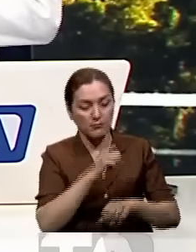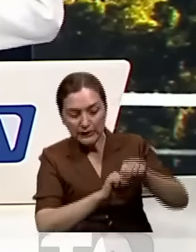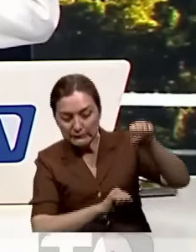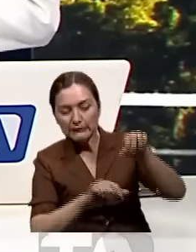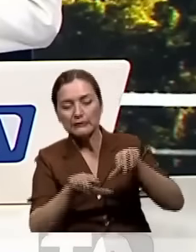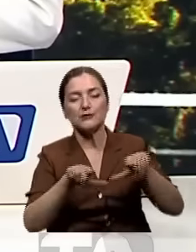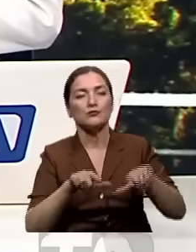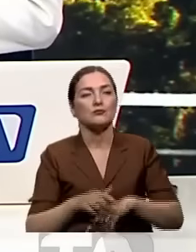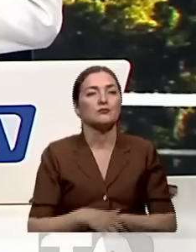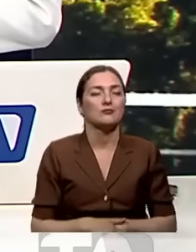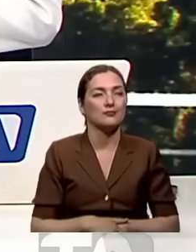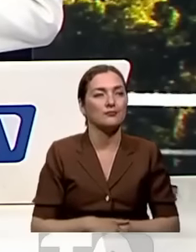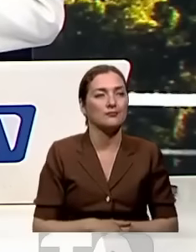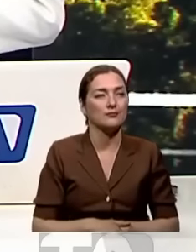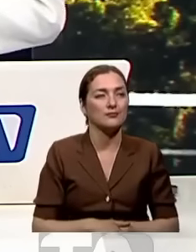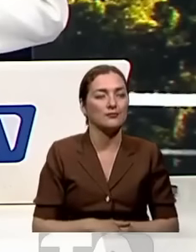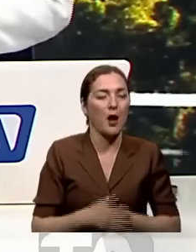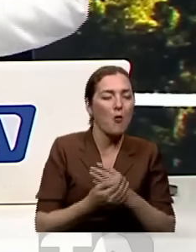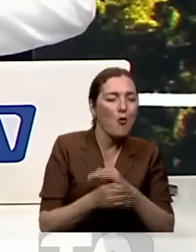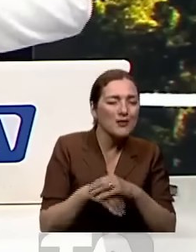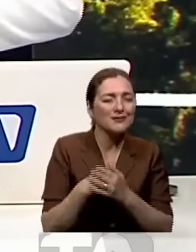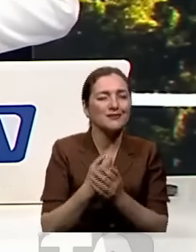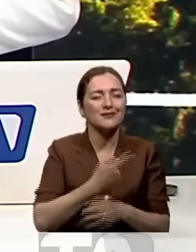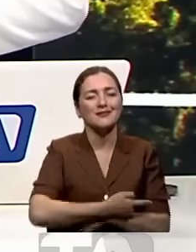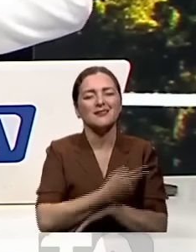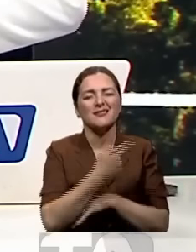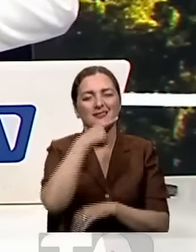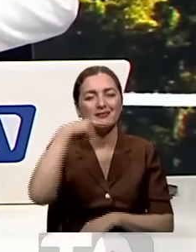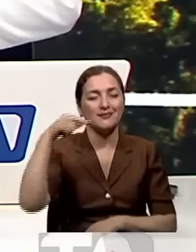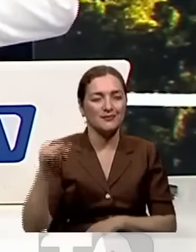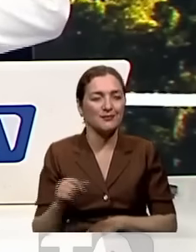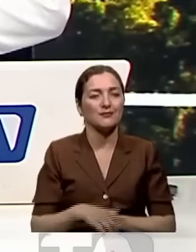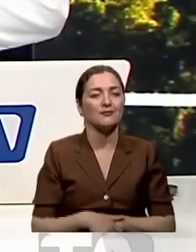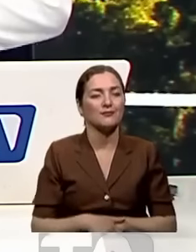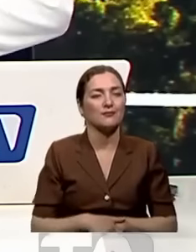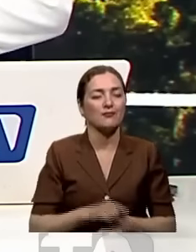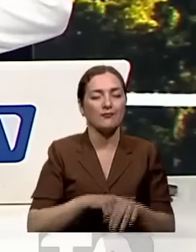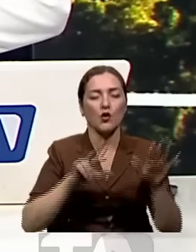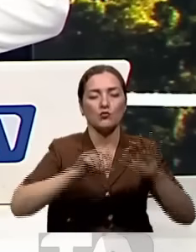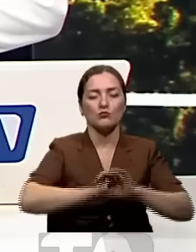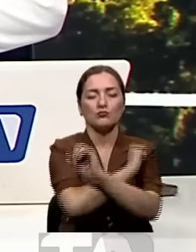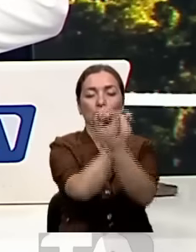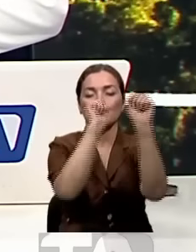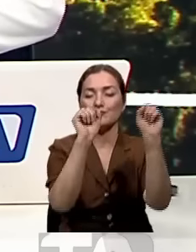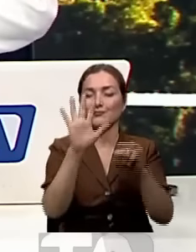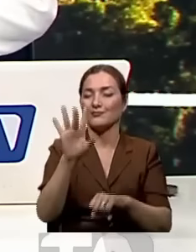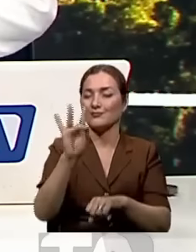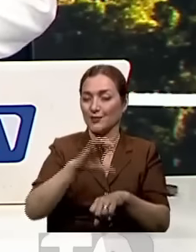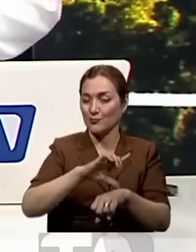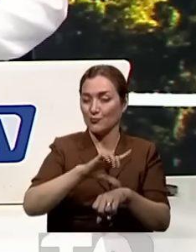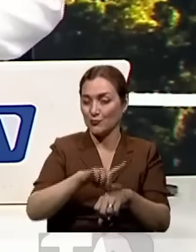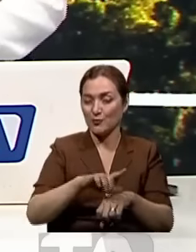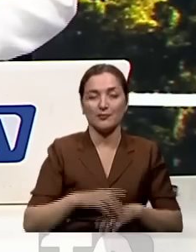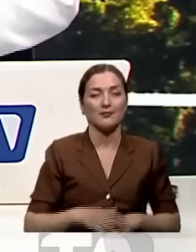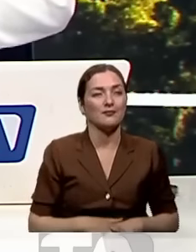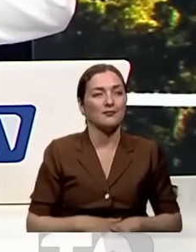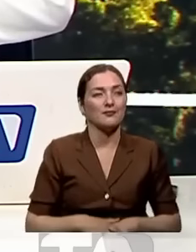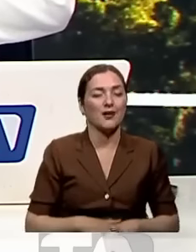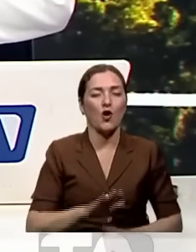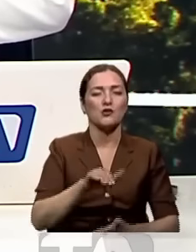distintos puntos de nuestro país. Exacto, aprovechar estos días que tenemos de feriado. Cuando son las 8:48, nos